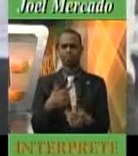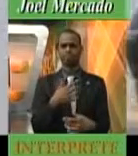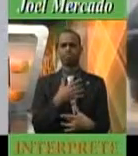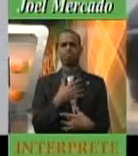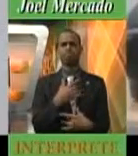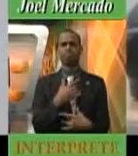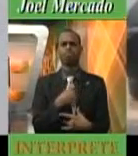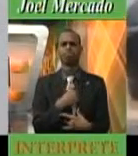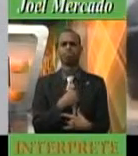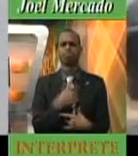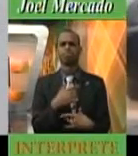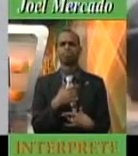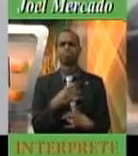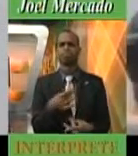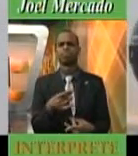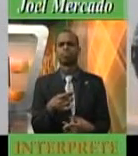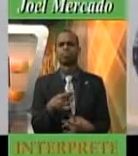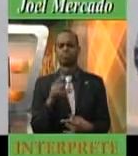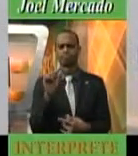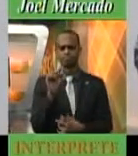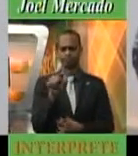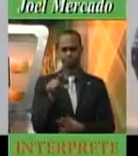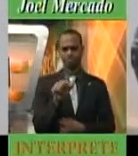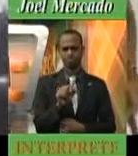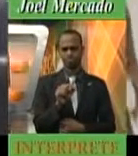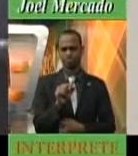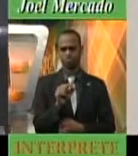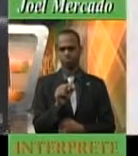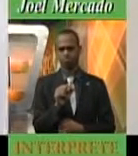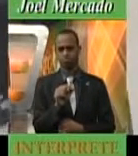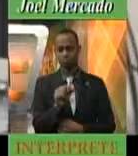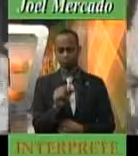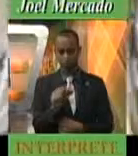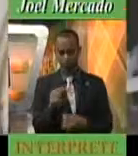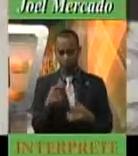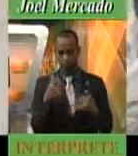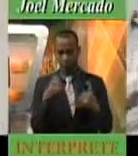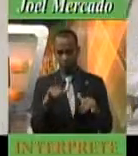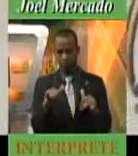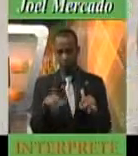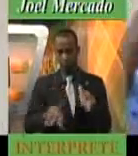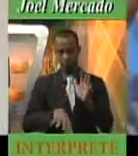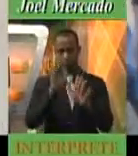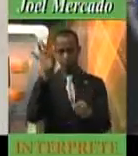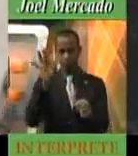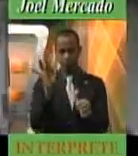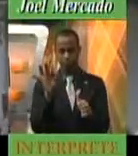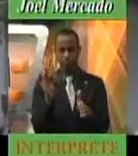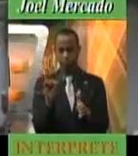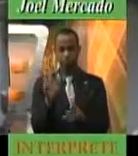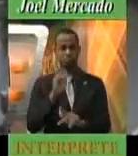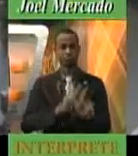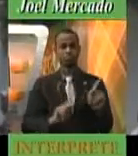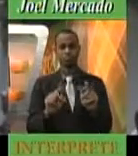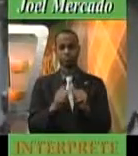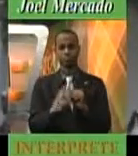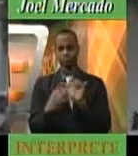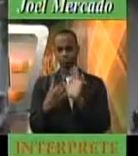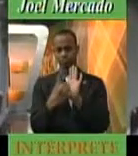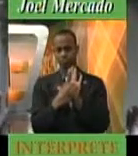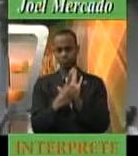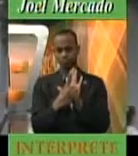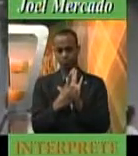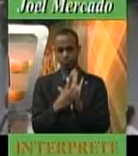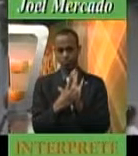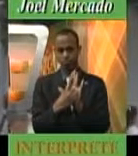particularmente me interesa una pregunta. ¿Hay todavía, se encuentran casos de personas con